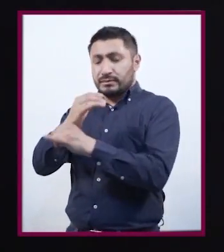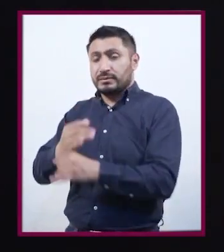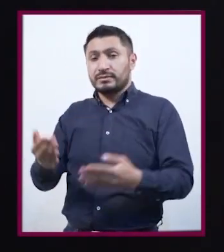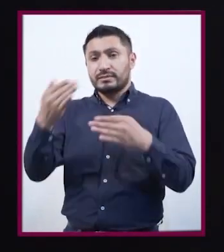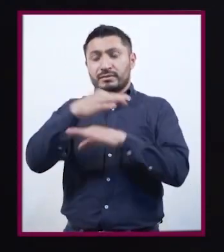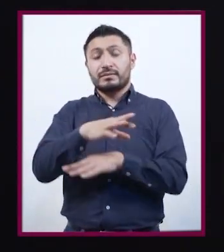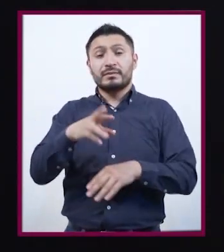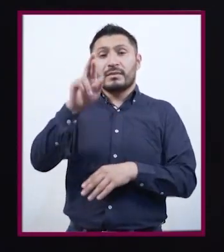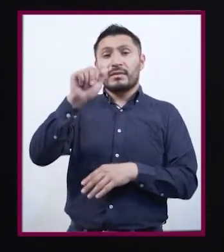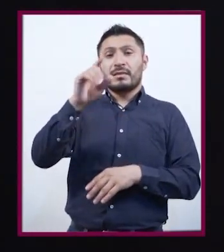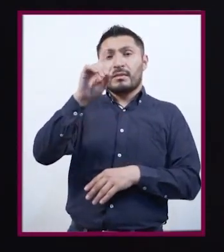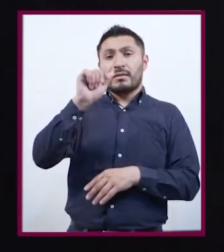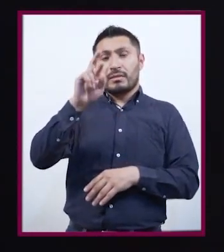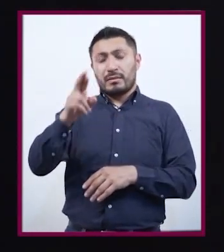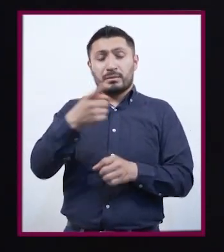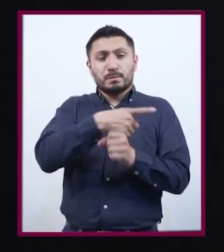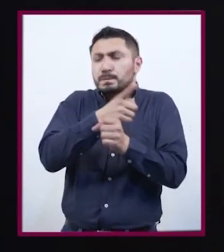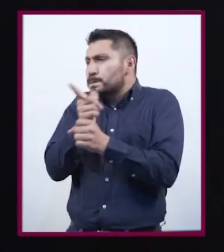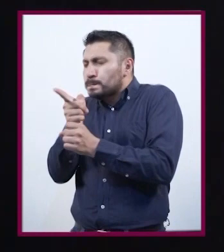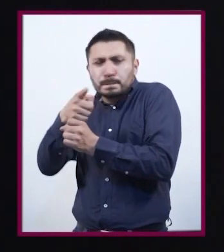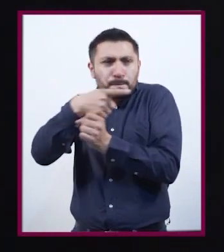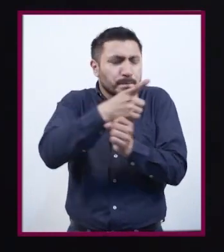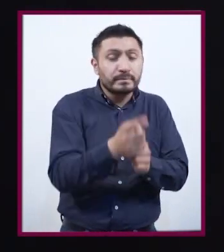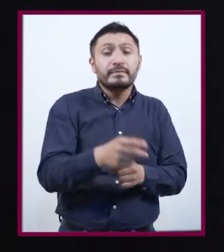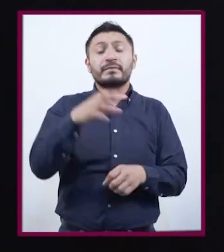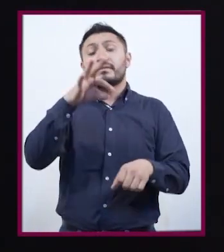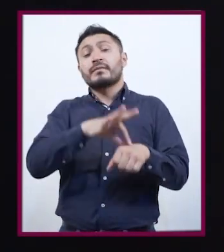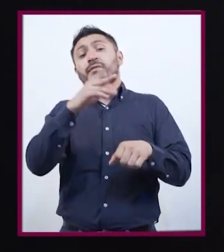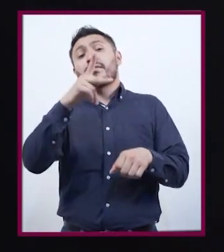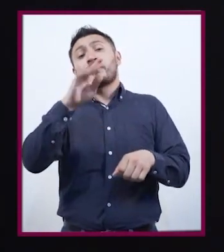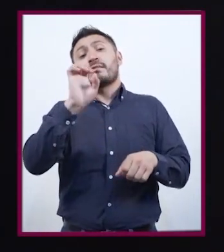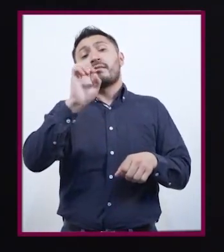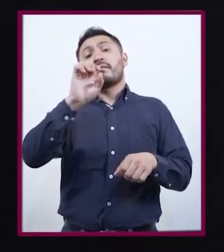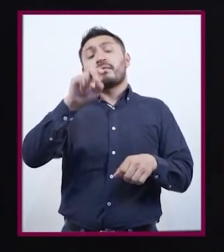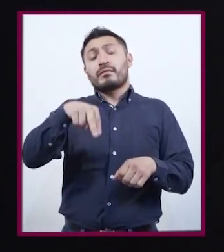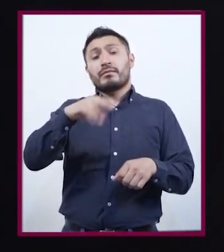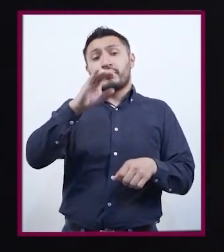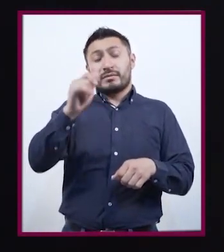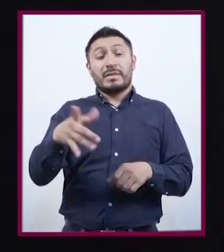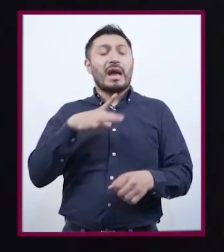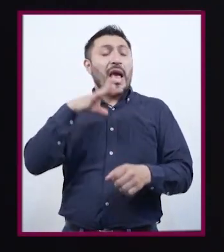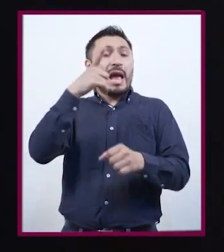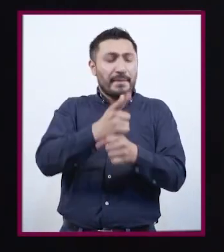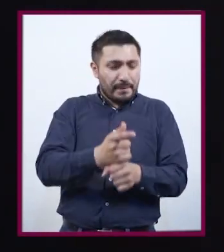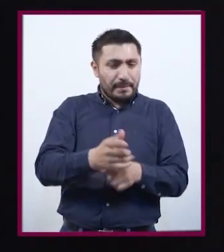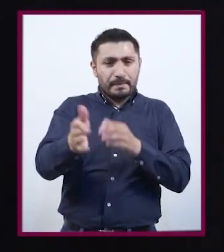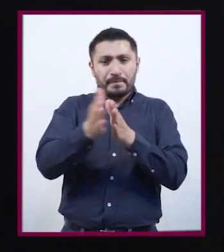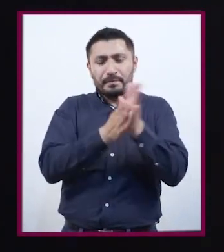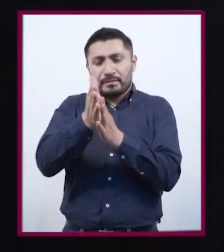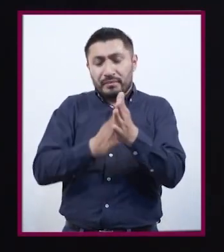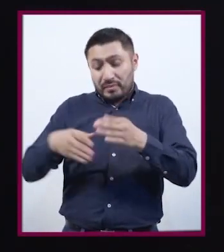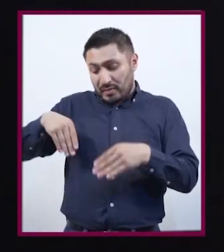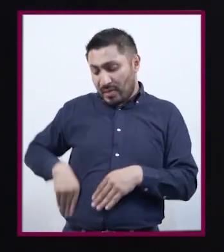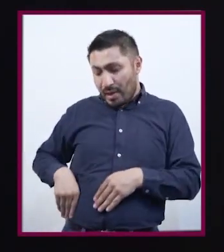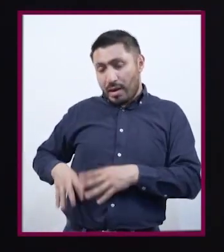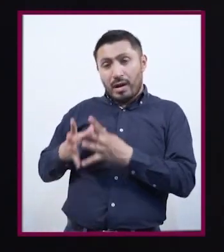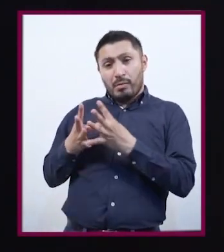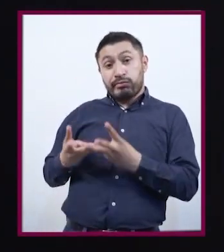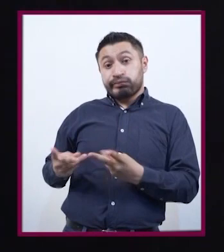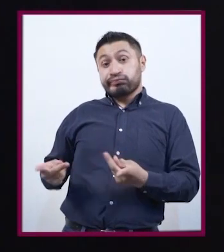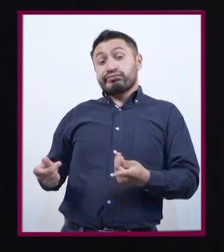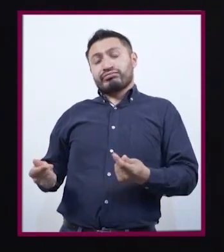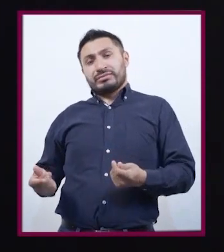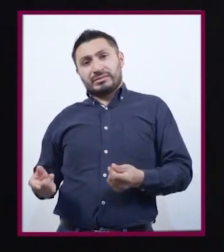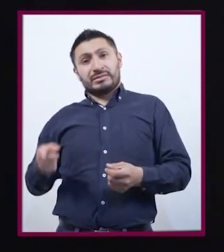investigación relacionada con el radar, el doctor Percy Spencer descubrió que una barra de chocolate que tenía en su bolsillo se había